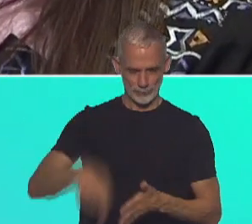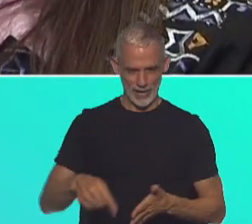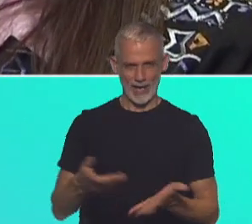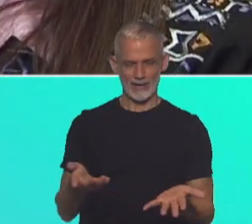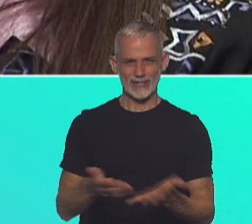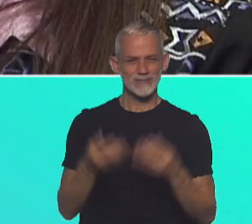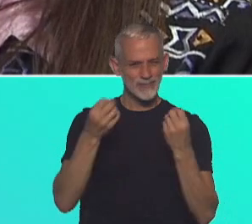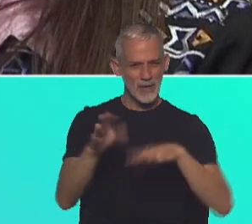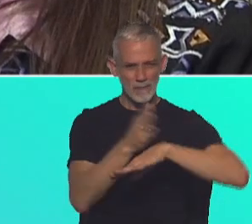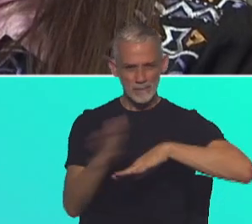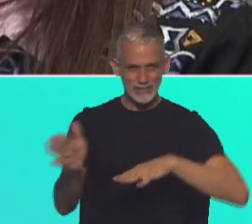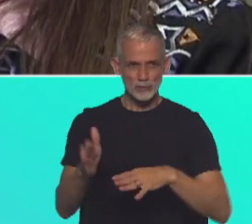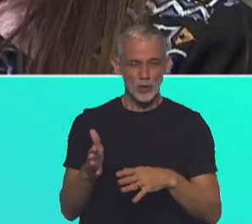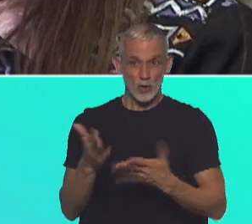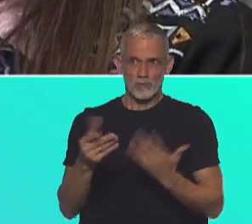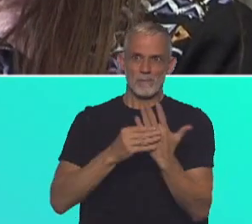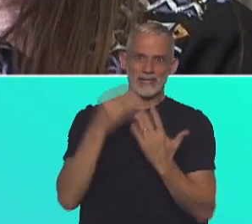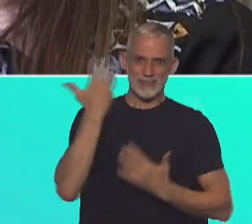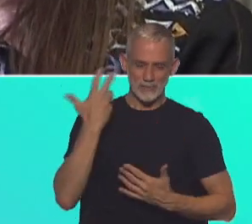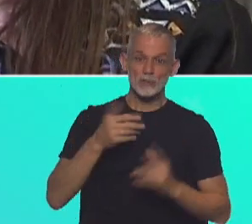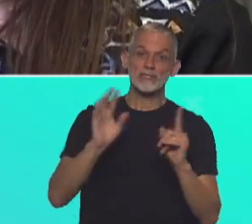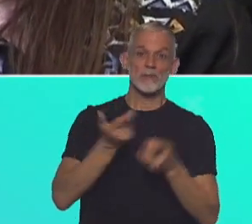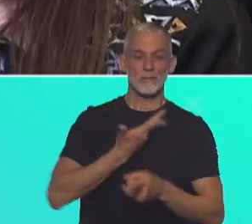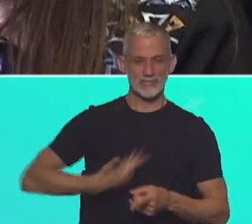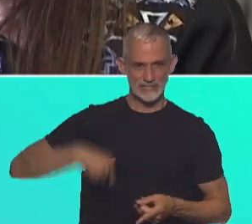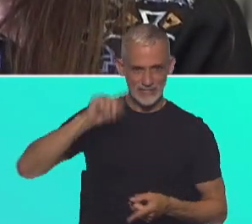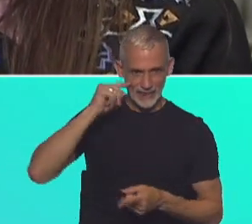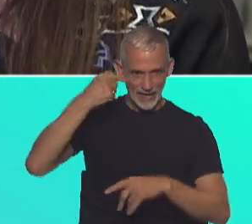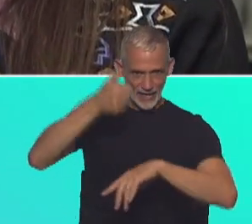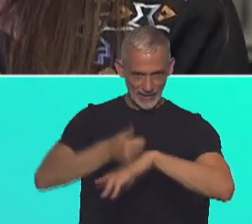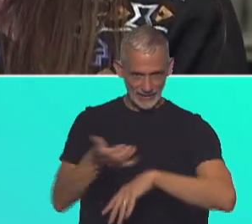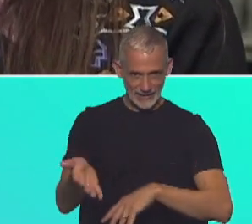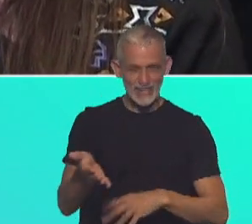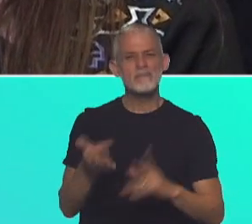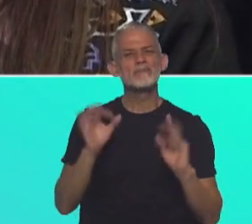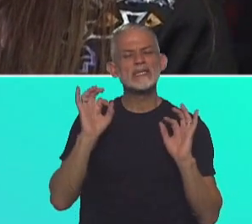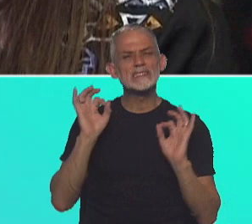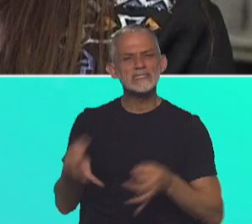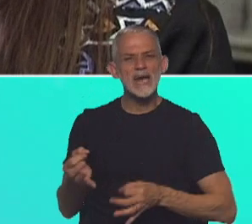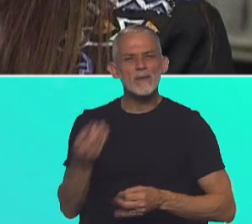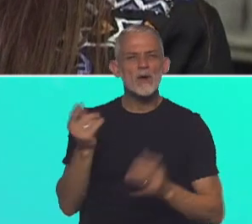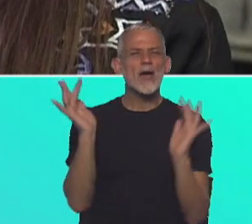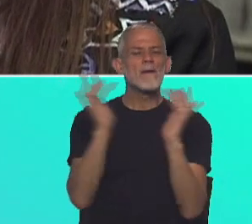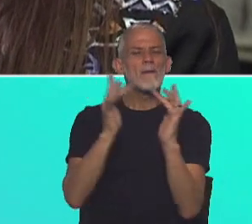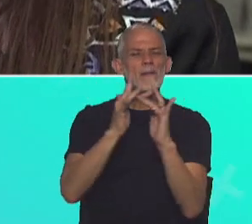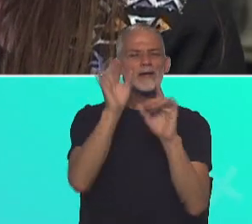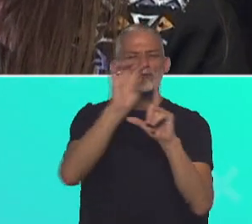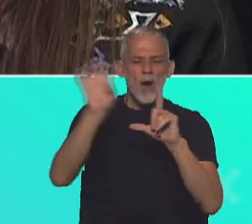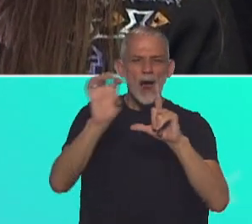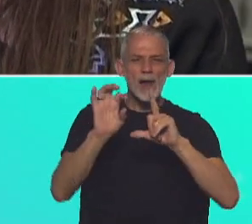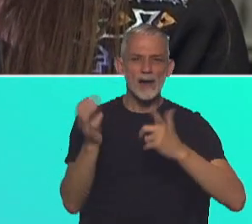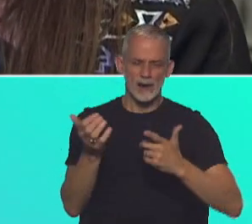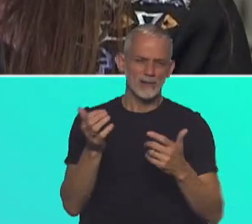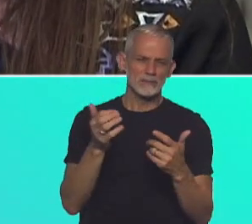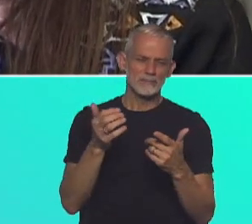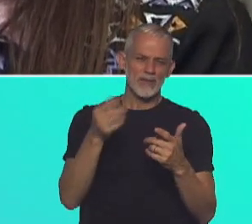Ha comenzado no solamente con la ministra Bisotti, sino con el presidente de la República, pero que sabemos que de manera virtual lo tenemos a Tedros,